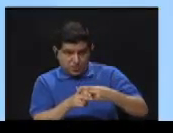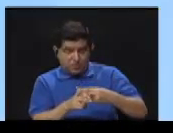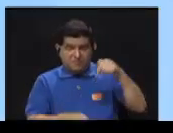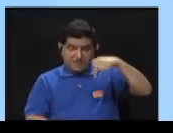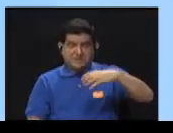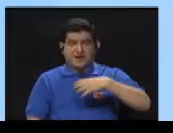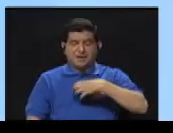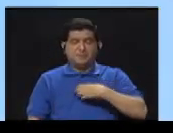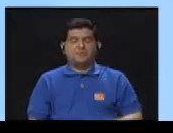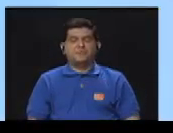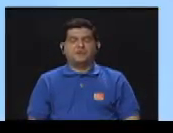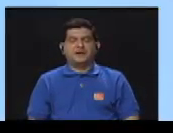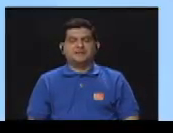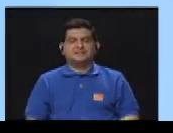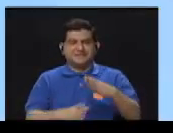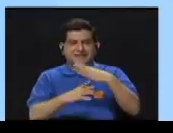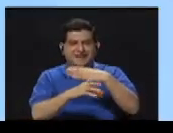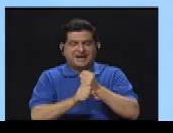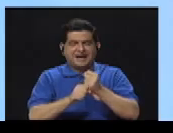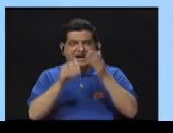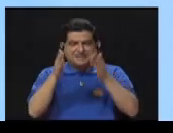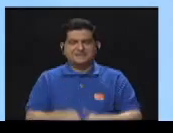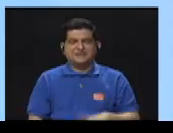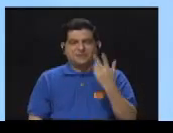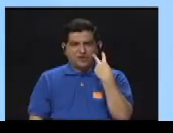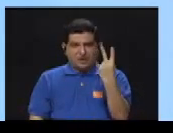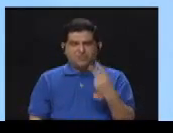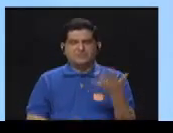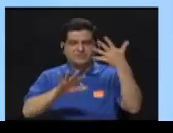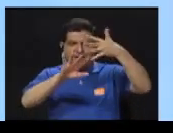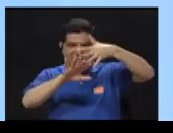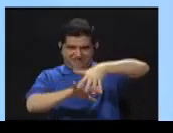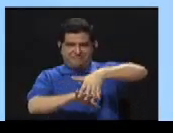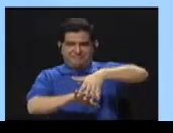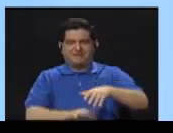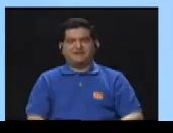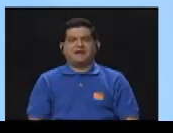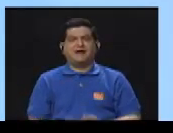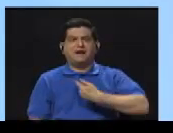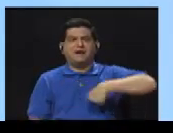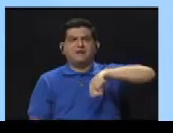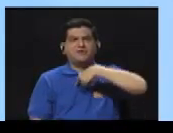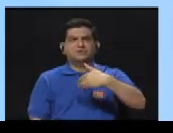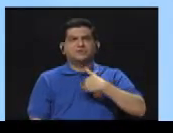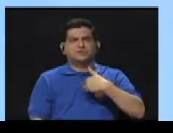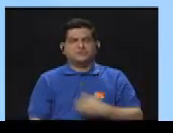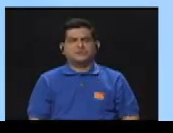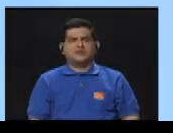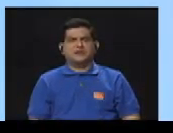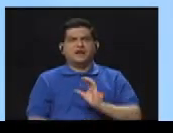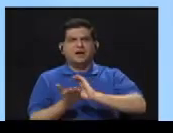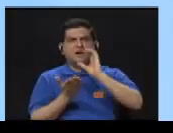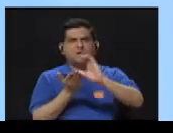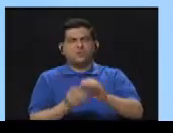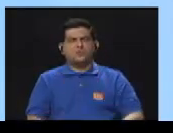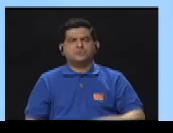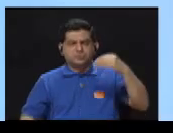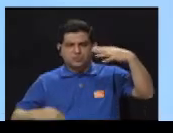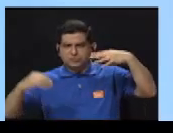en nombre, digamos, más de acá sería como realización audiovisual, como uh-huh. en manera integral, porque nosotros tenemos materias que